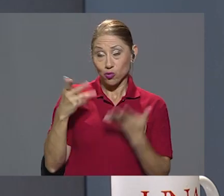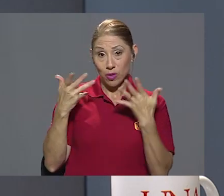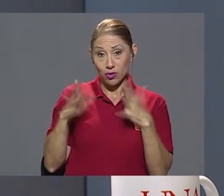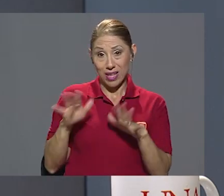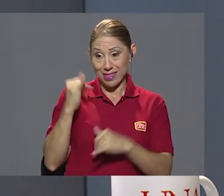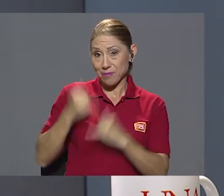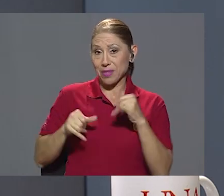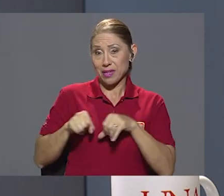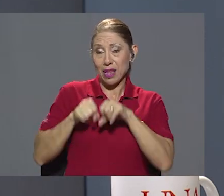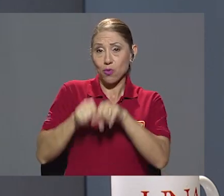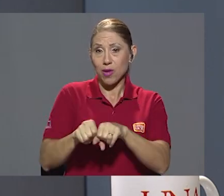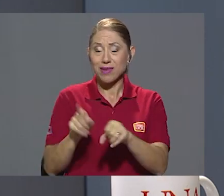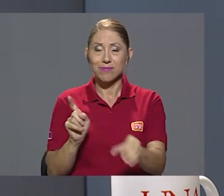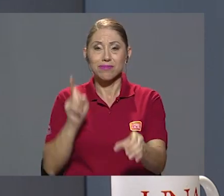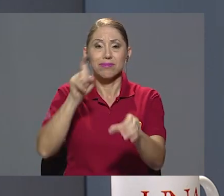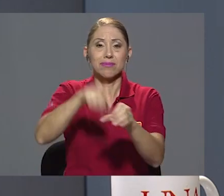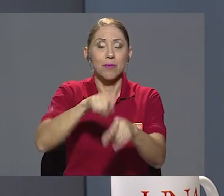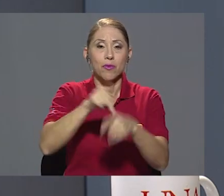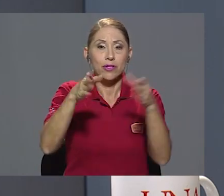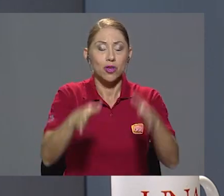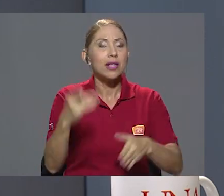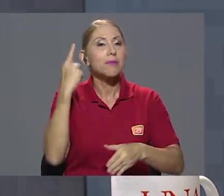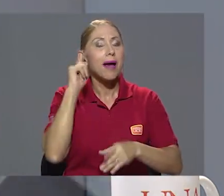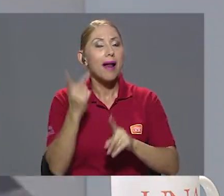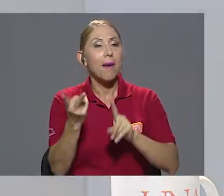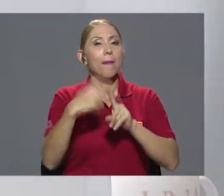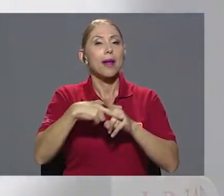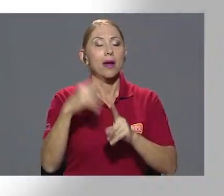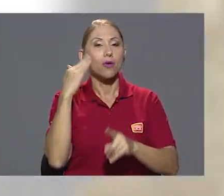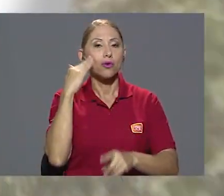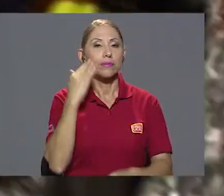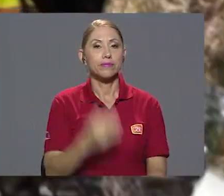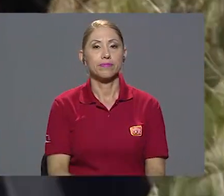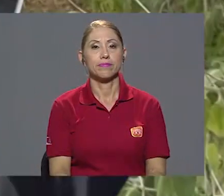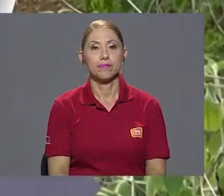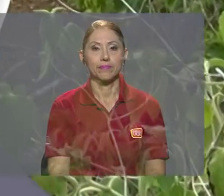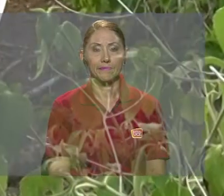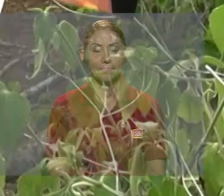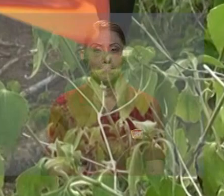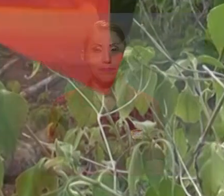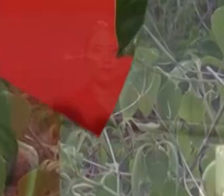como profesionales para poner en práctica sus conocimientos.